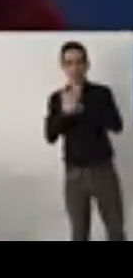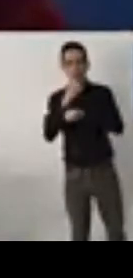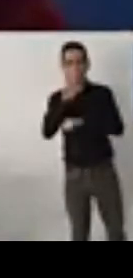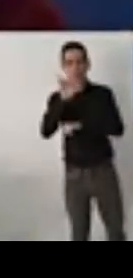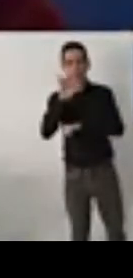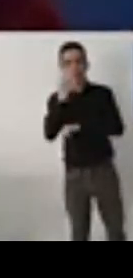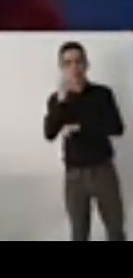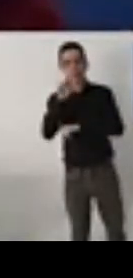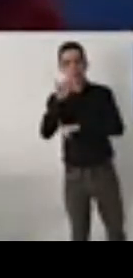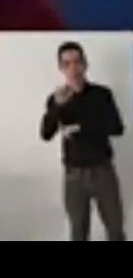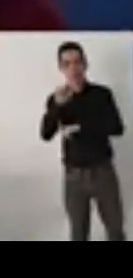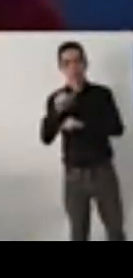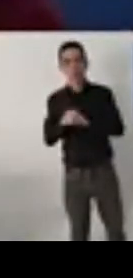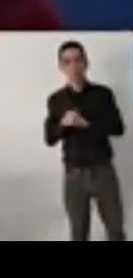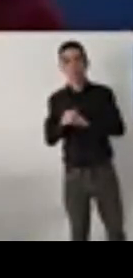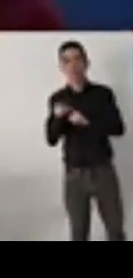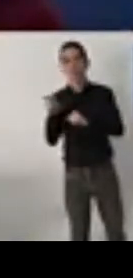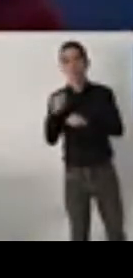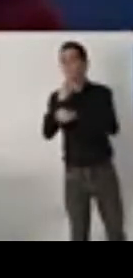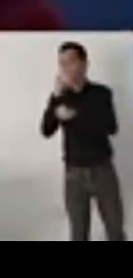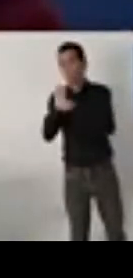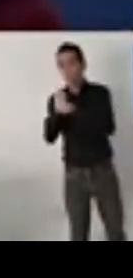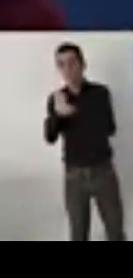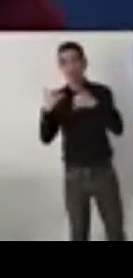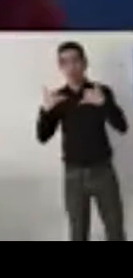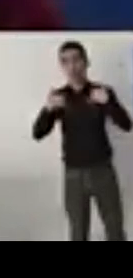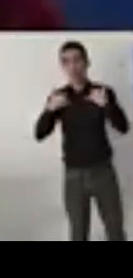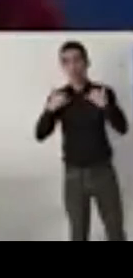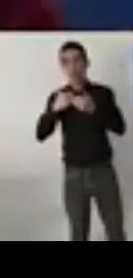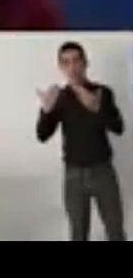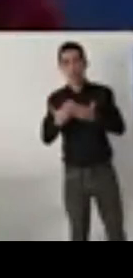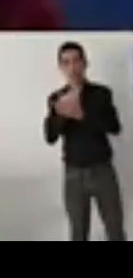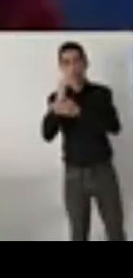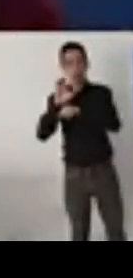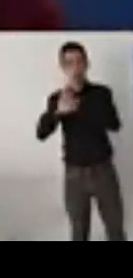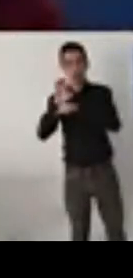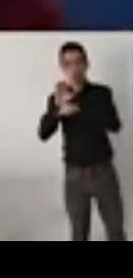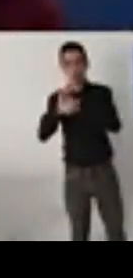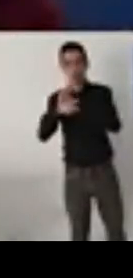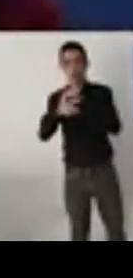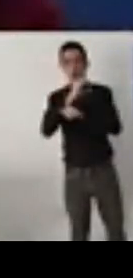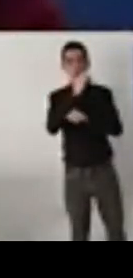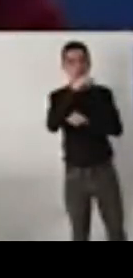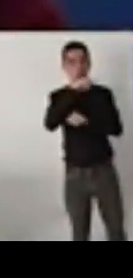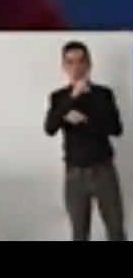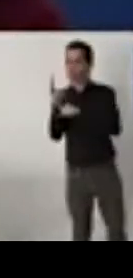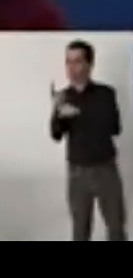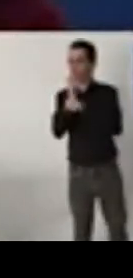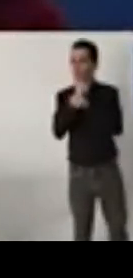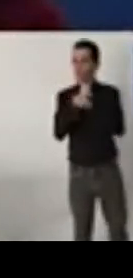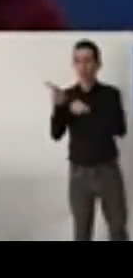invitado por la ONU, la Organización de las Naciones Unidas, en Nueva York para dar un discurso de paz y de